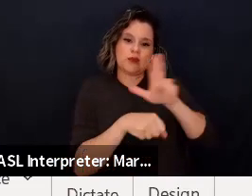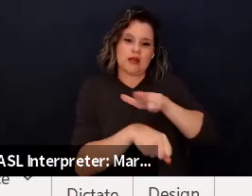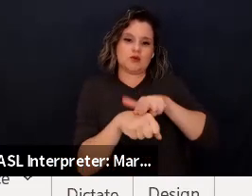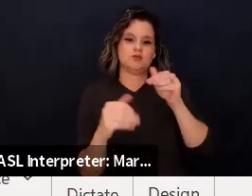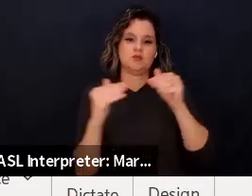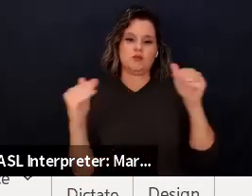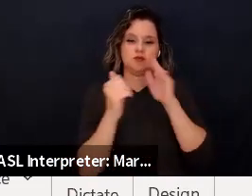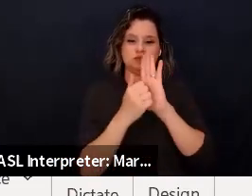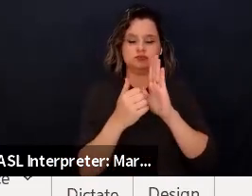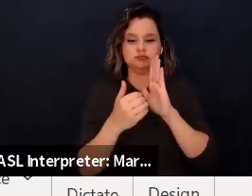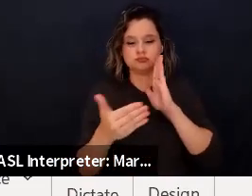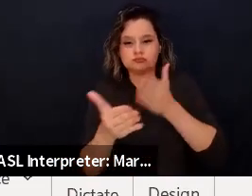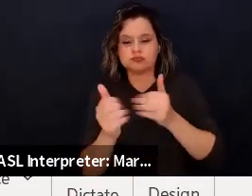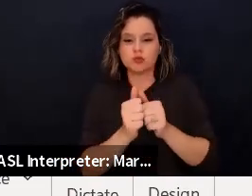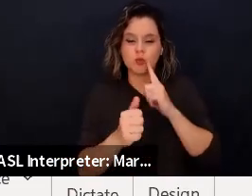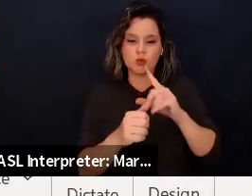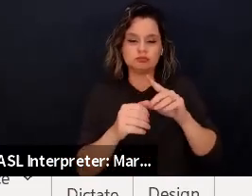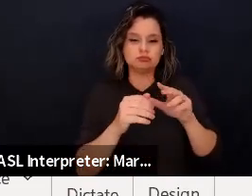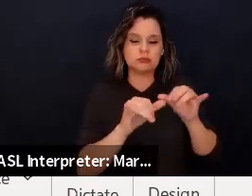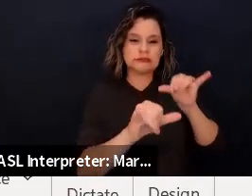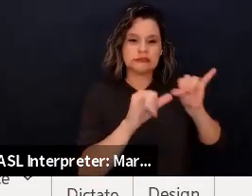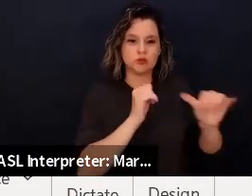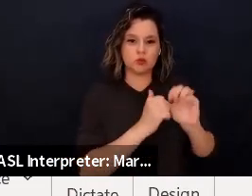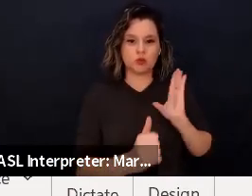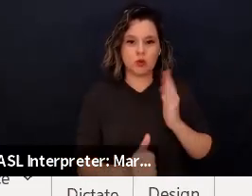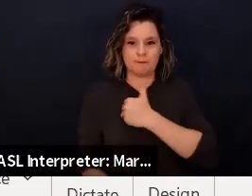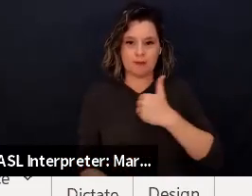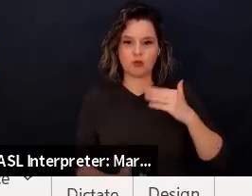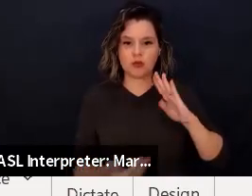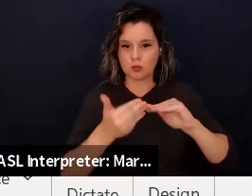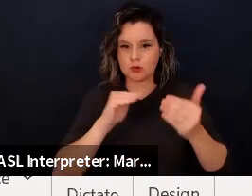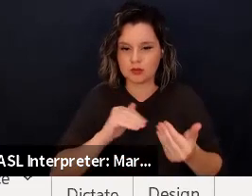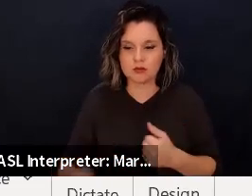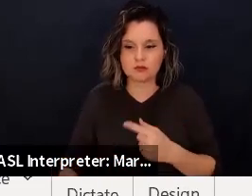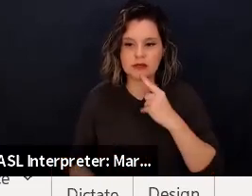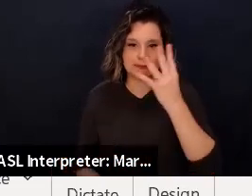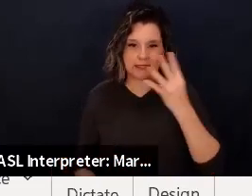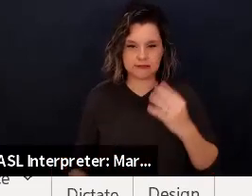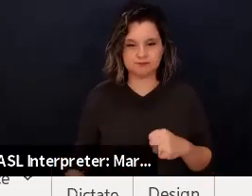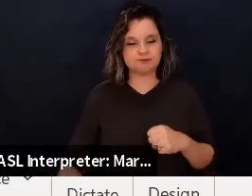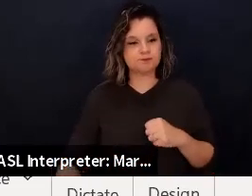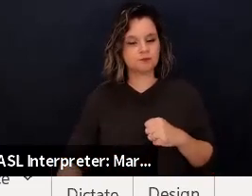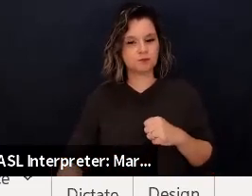luchar contra la detención de nuestros miembros de la comunidad inmigrante.